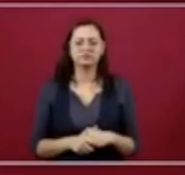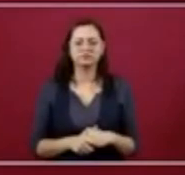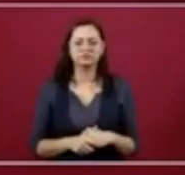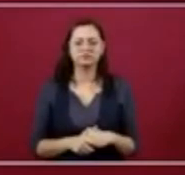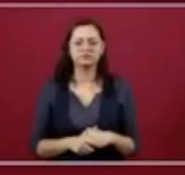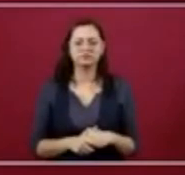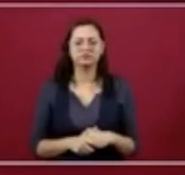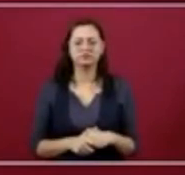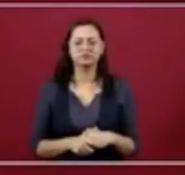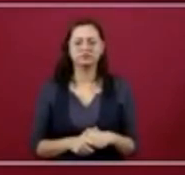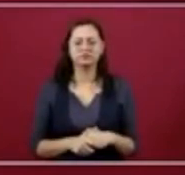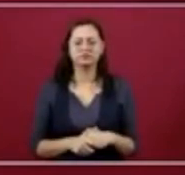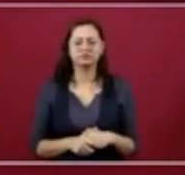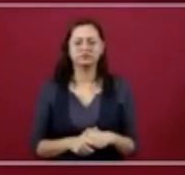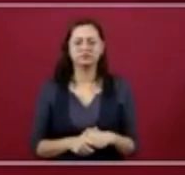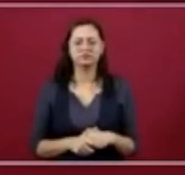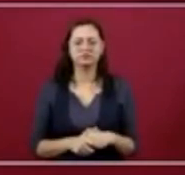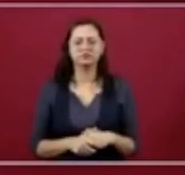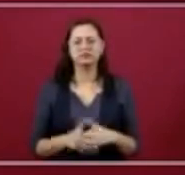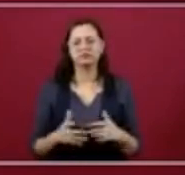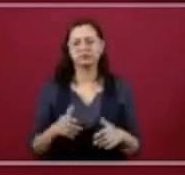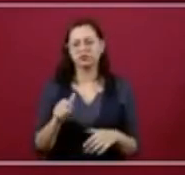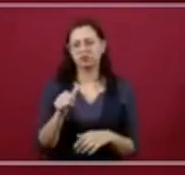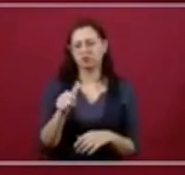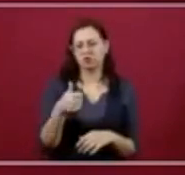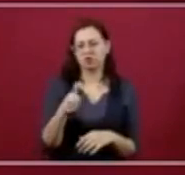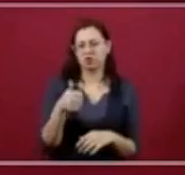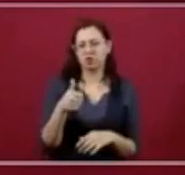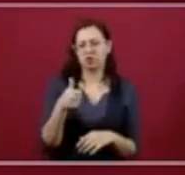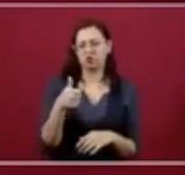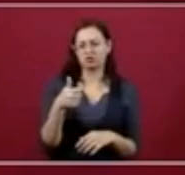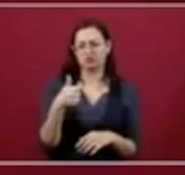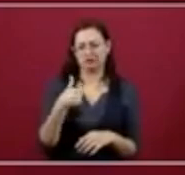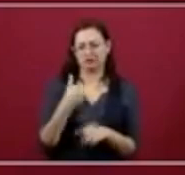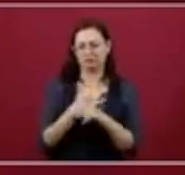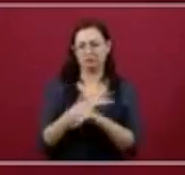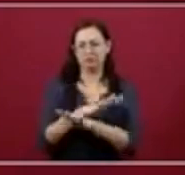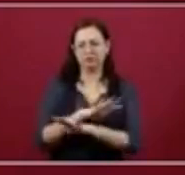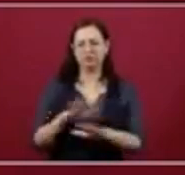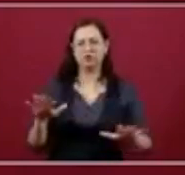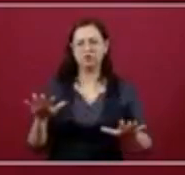el día 11, voy a hablar sobre este tema,